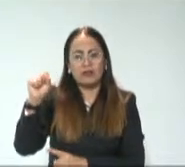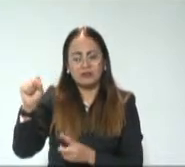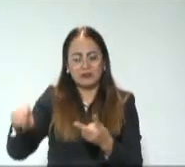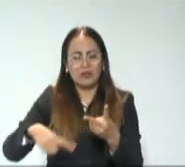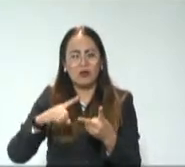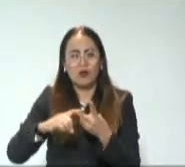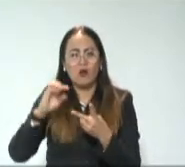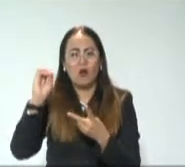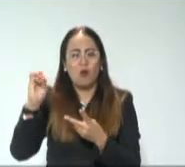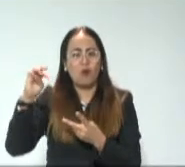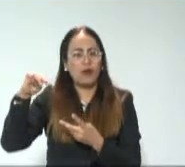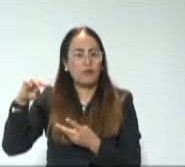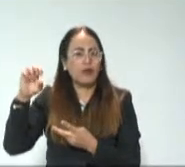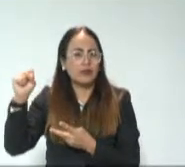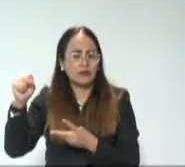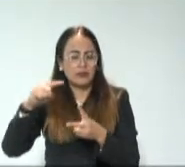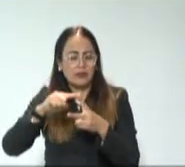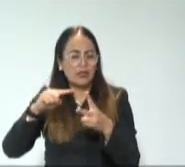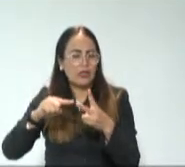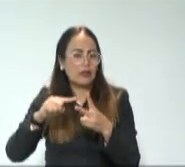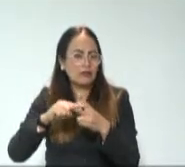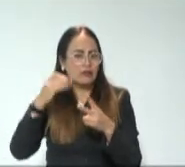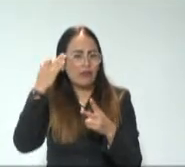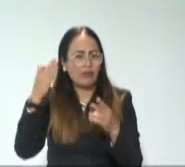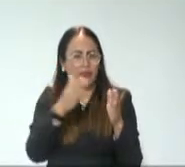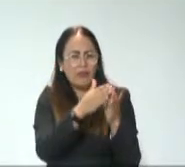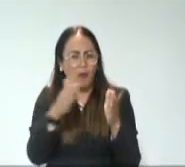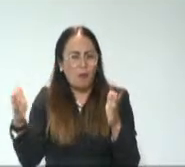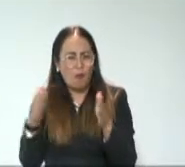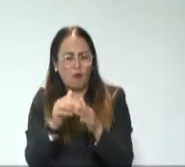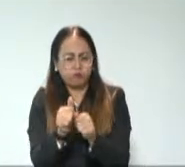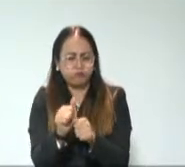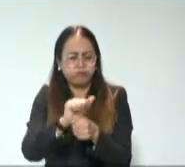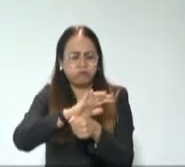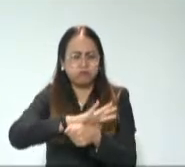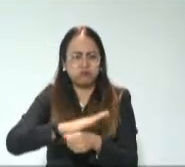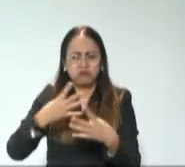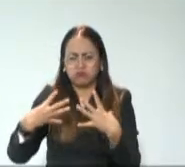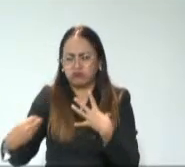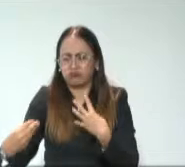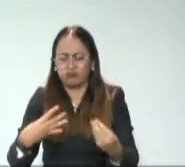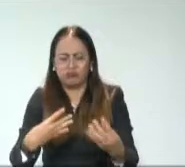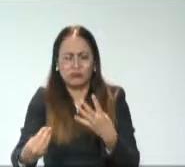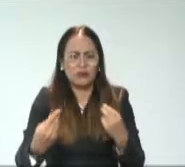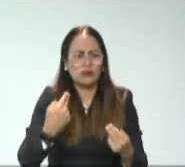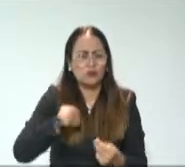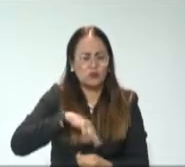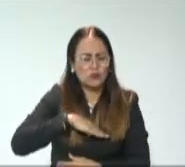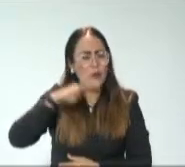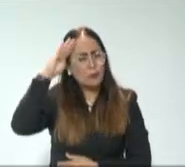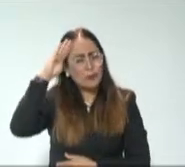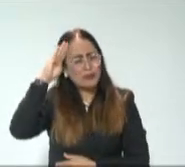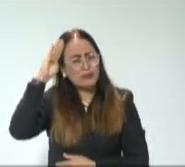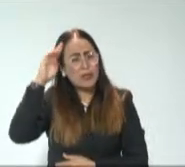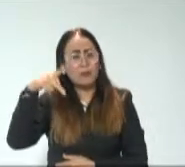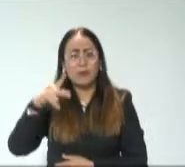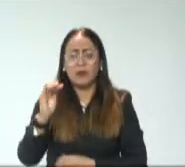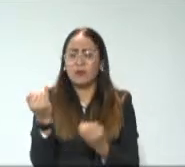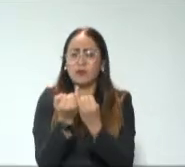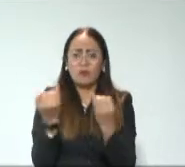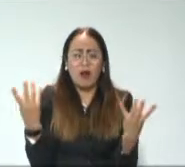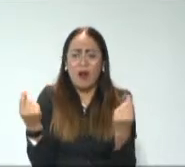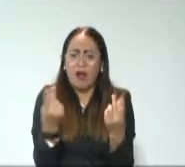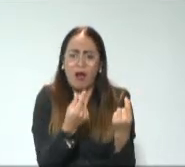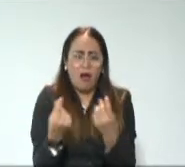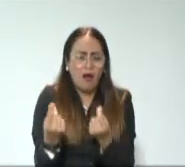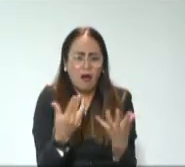eh el este que estamos viviendo en donde debemos reflexionar al mismo tiempo que tenemos que actuar con respecto a la